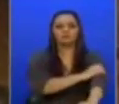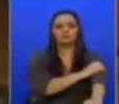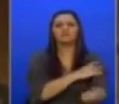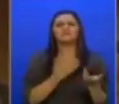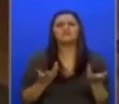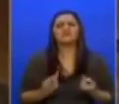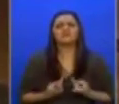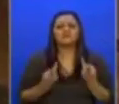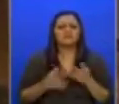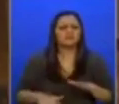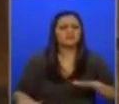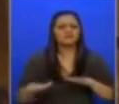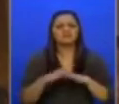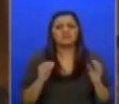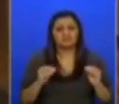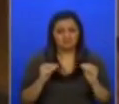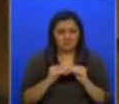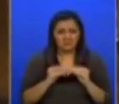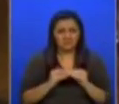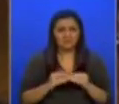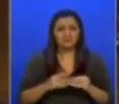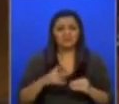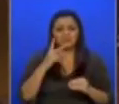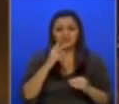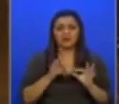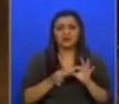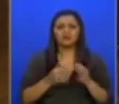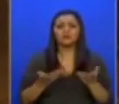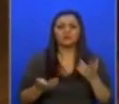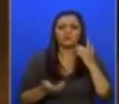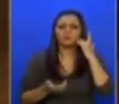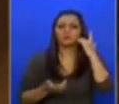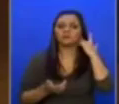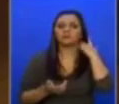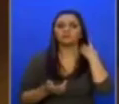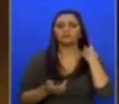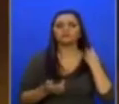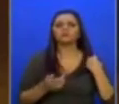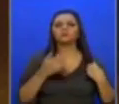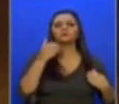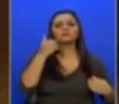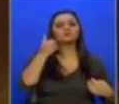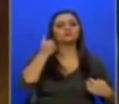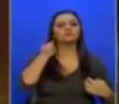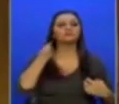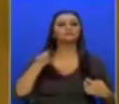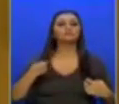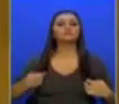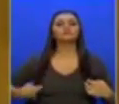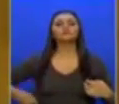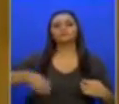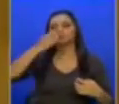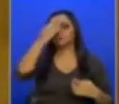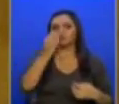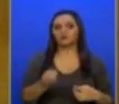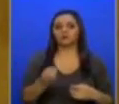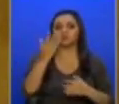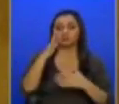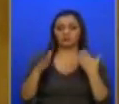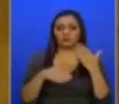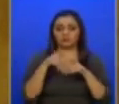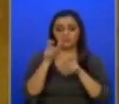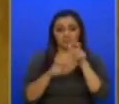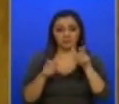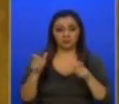qué vive esa gente? ¿Corresponde hacer un relleno o corresponde reubicación? Efectivamente, presidente. Buenos días a todos los ciudadanos. Existe un